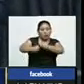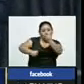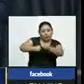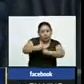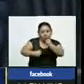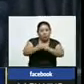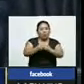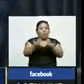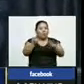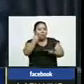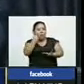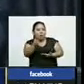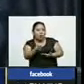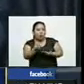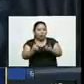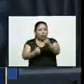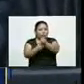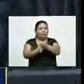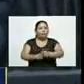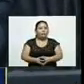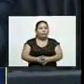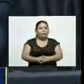rehabilitación o la medicina general.